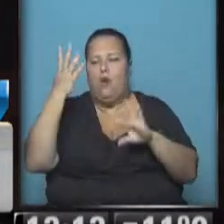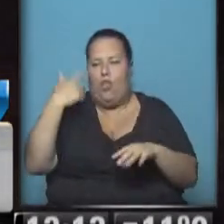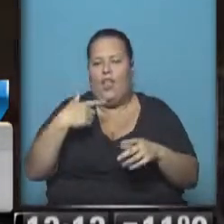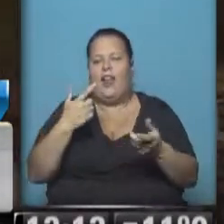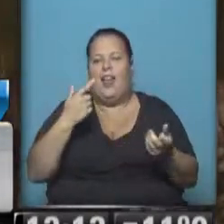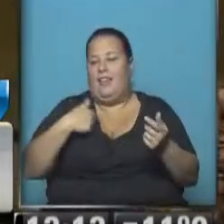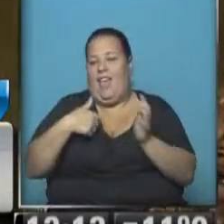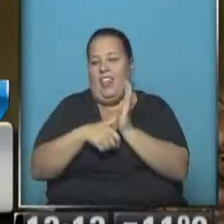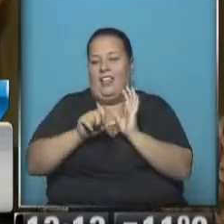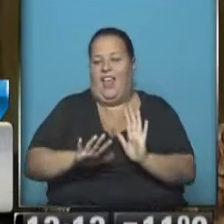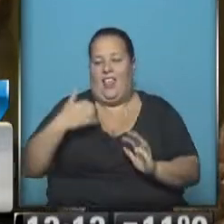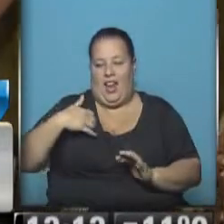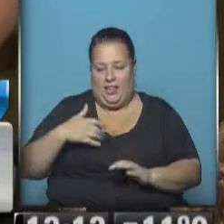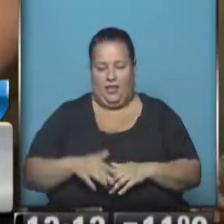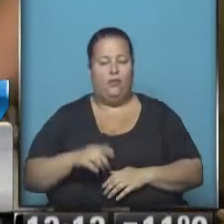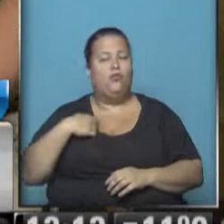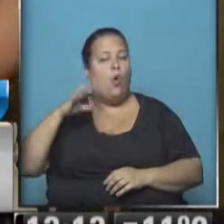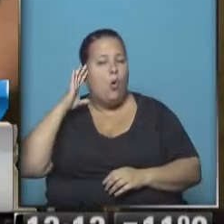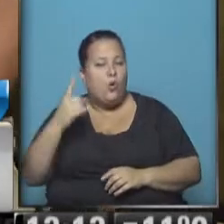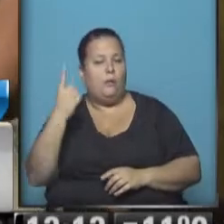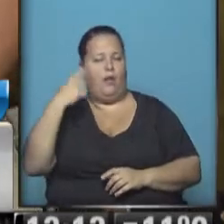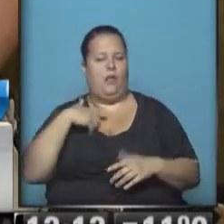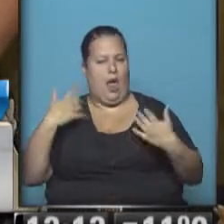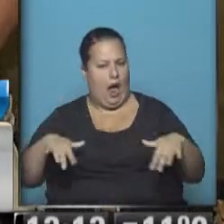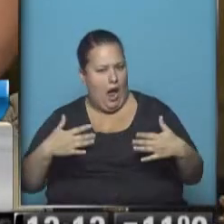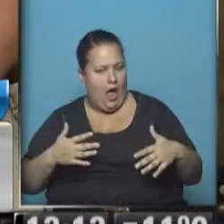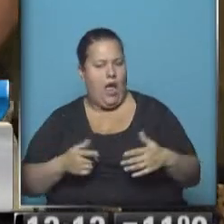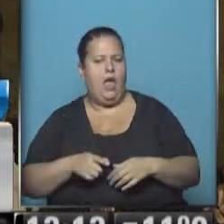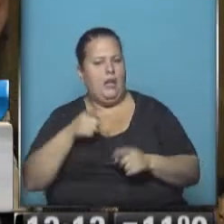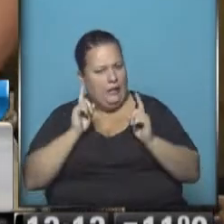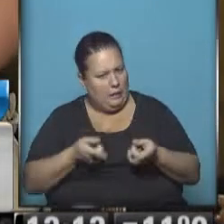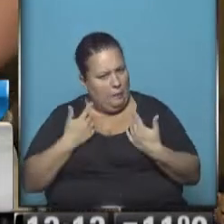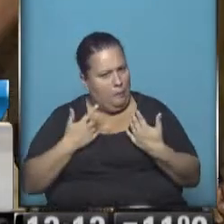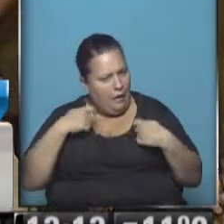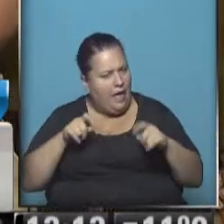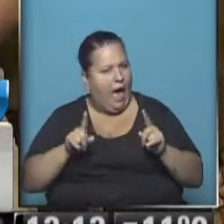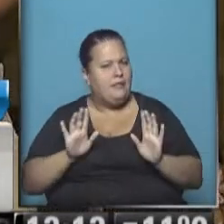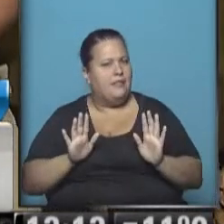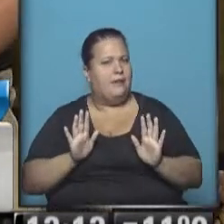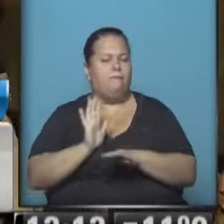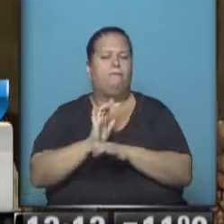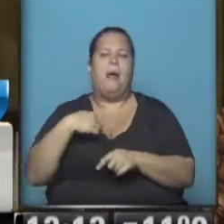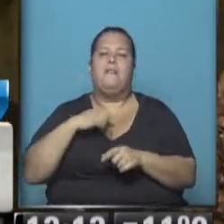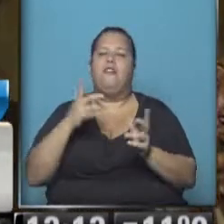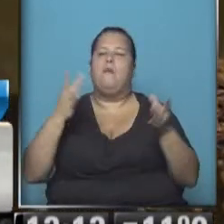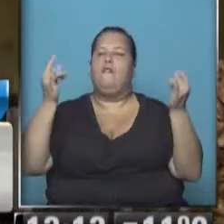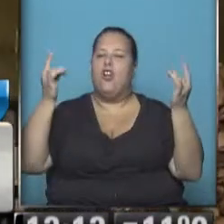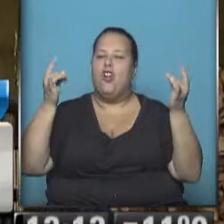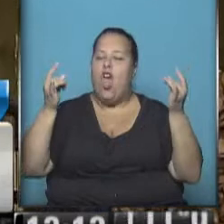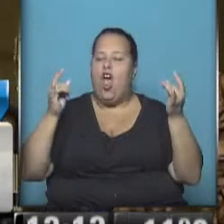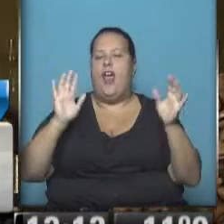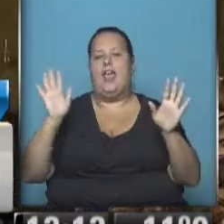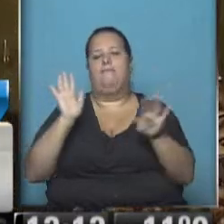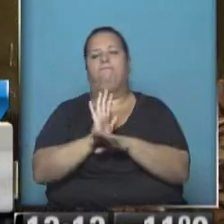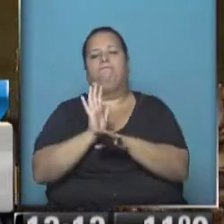nos identifica a nosotros. No sé, yo cuando lo escuché tocar a él dije, ah, esto también se puede tocar así, digamos. O sea, para mí como el folclore, que